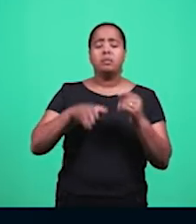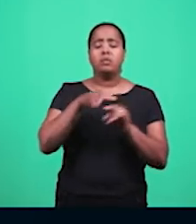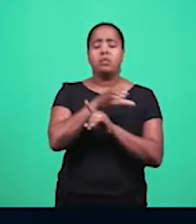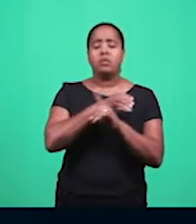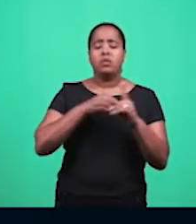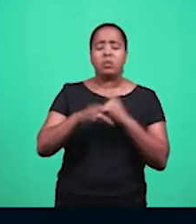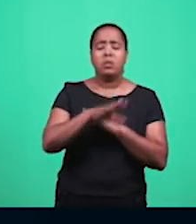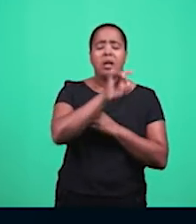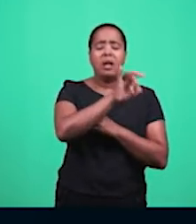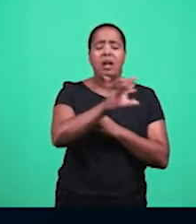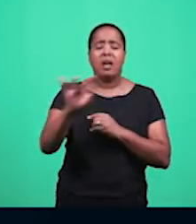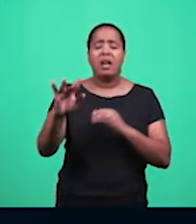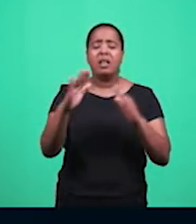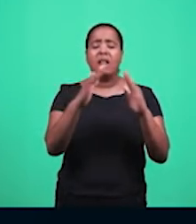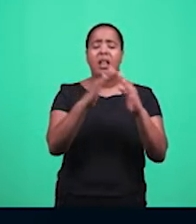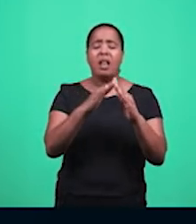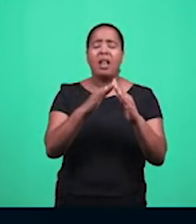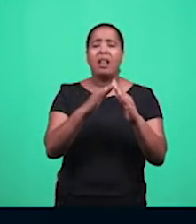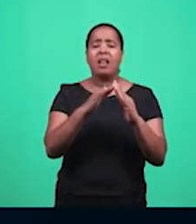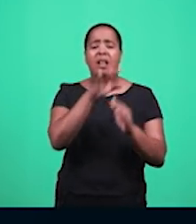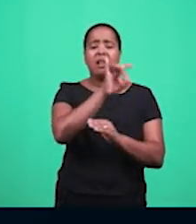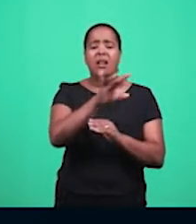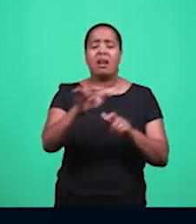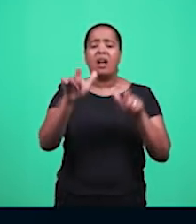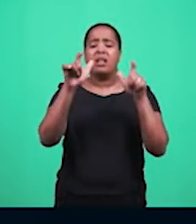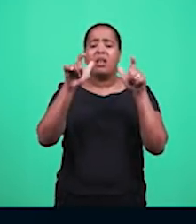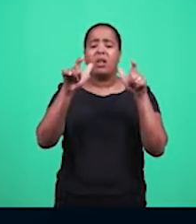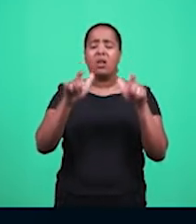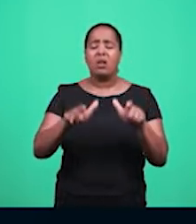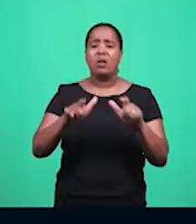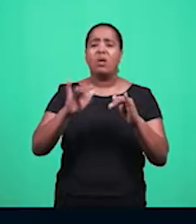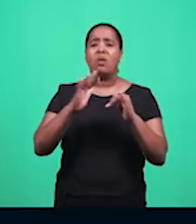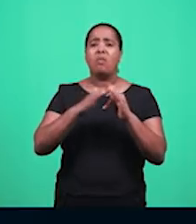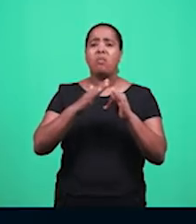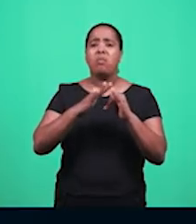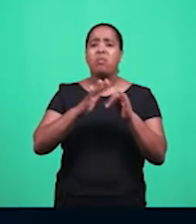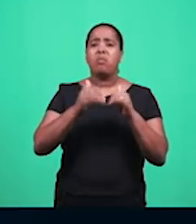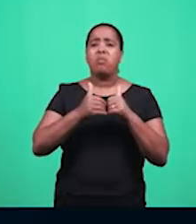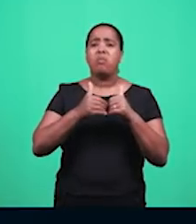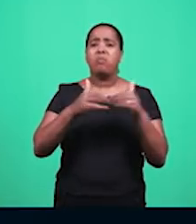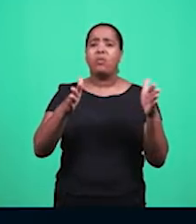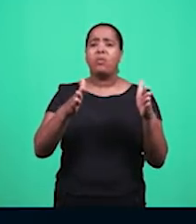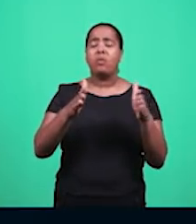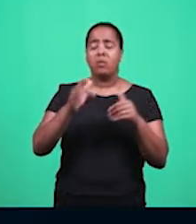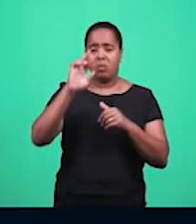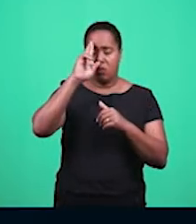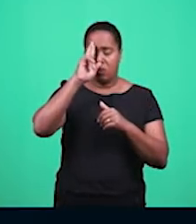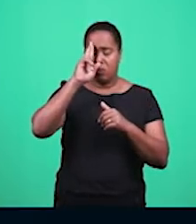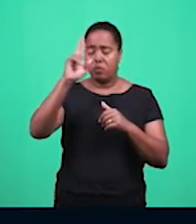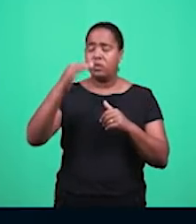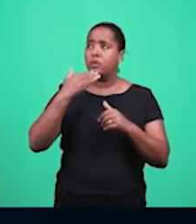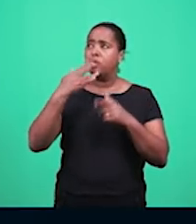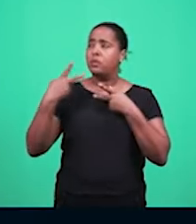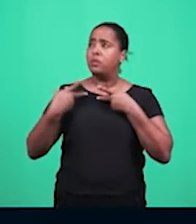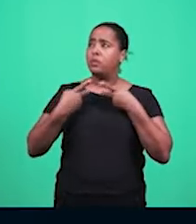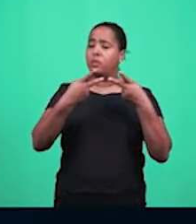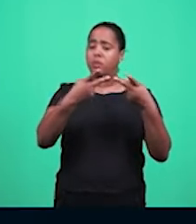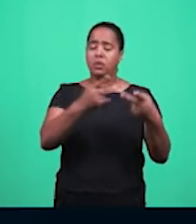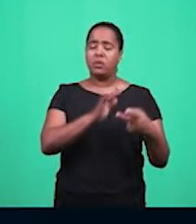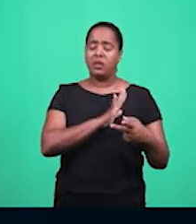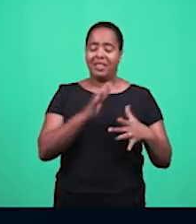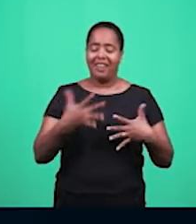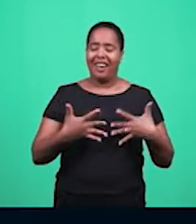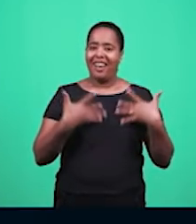envuelve los en cada hogar en cada casa en cada lugar donde este canal esté abierto señor habla a los